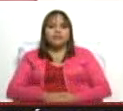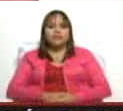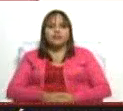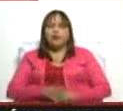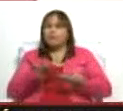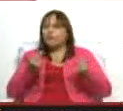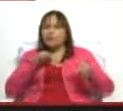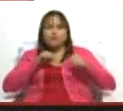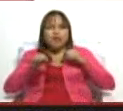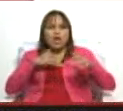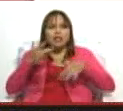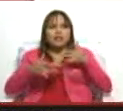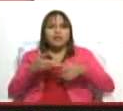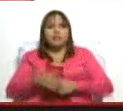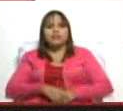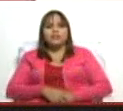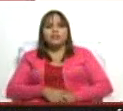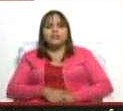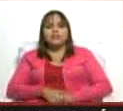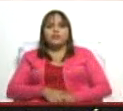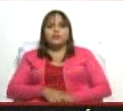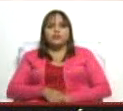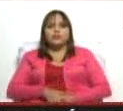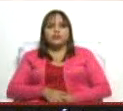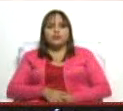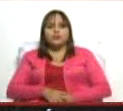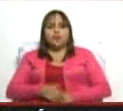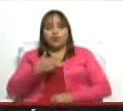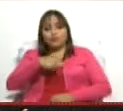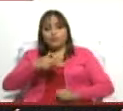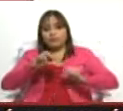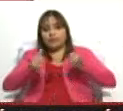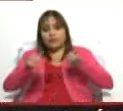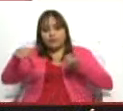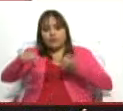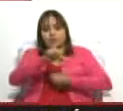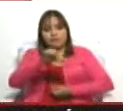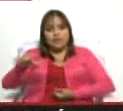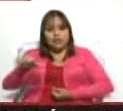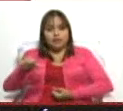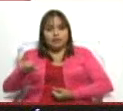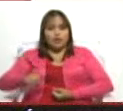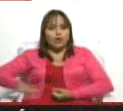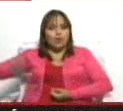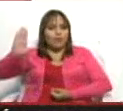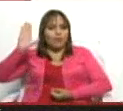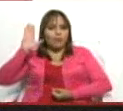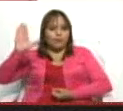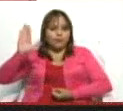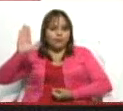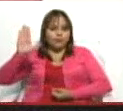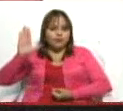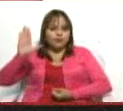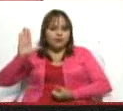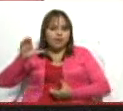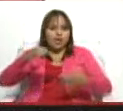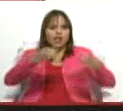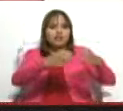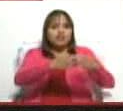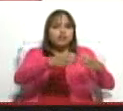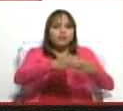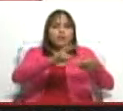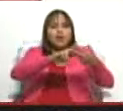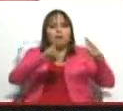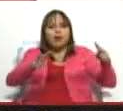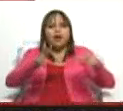movida, la movilización, y además ya nosotros comenzamos esta semana la juramentación de las Unidades Populares para la